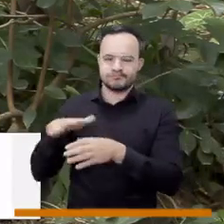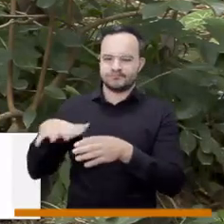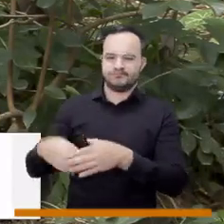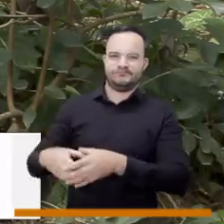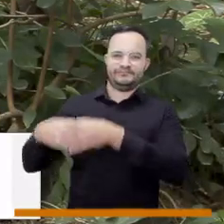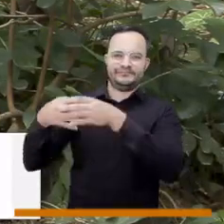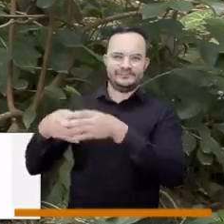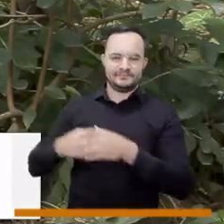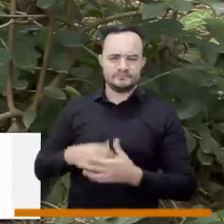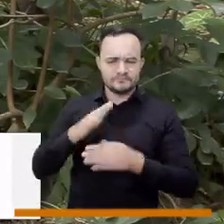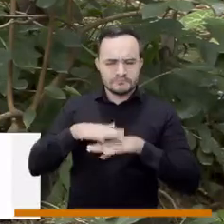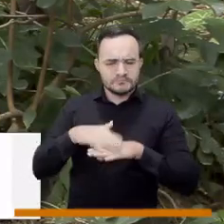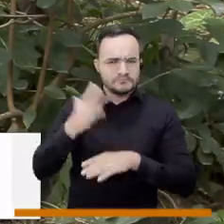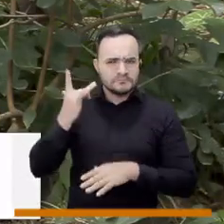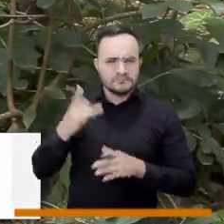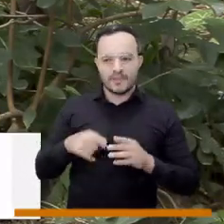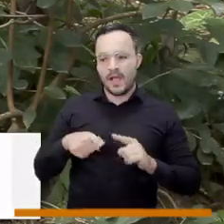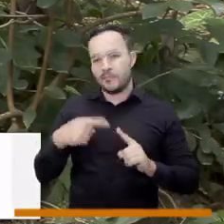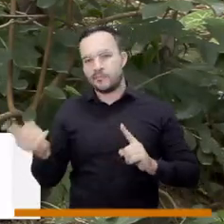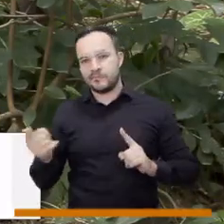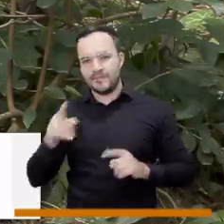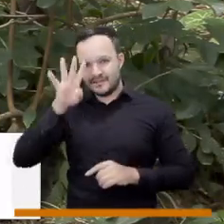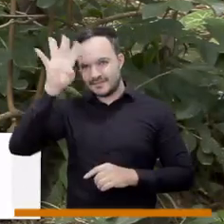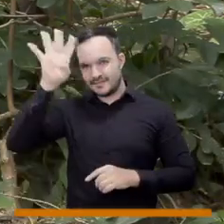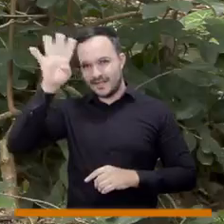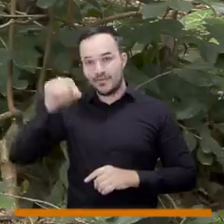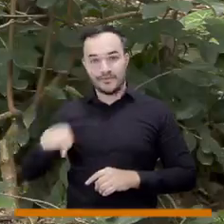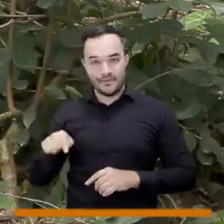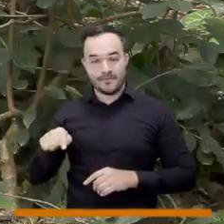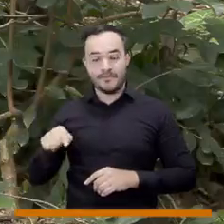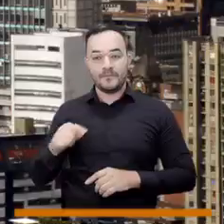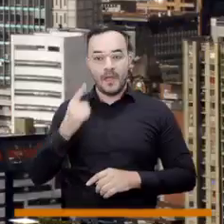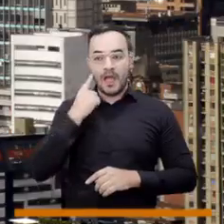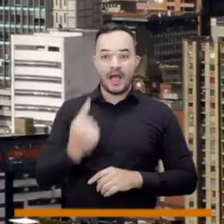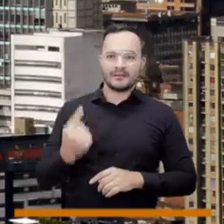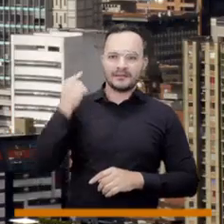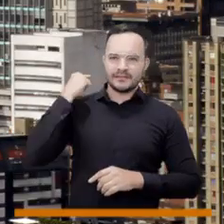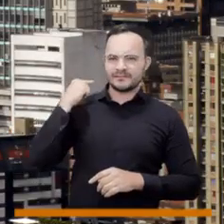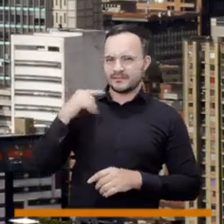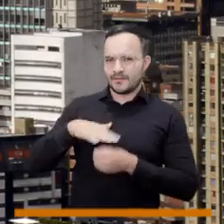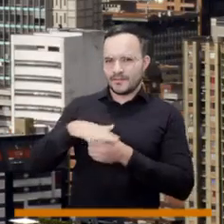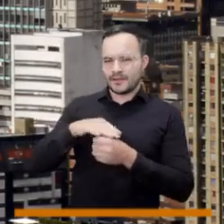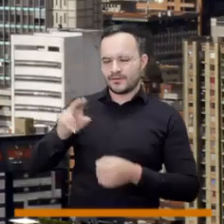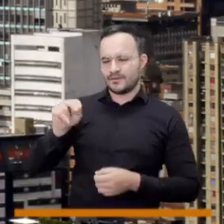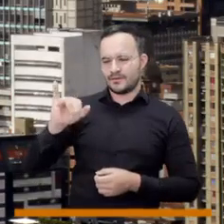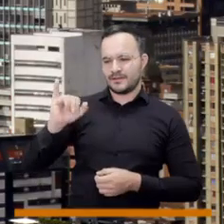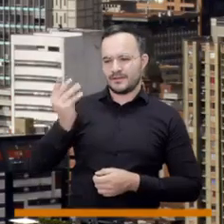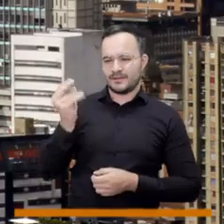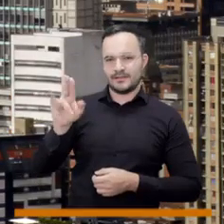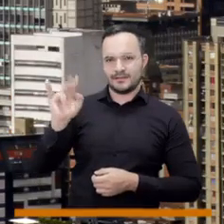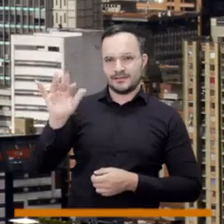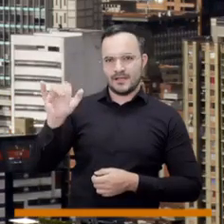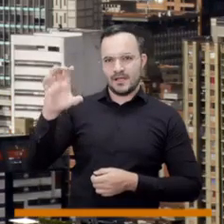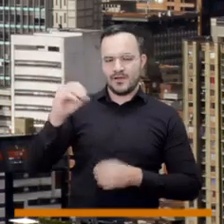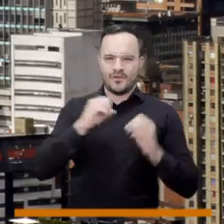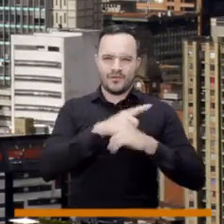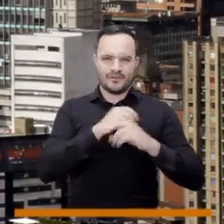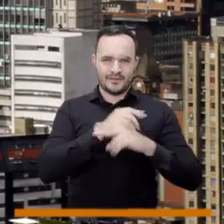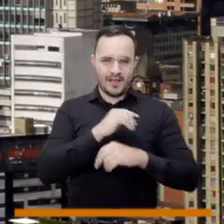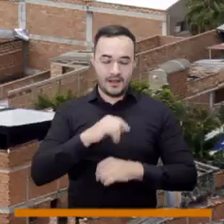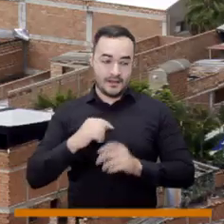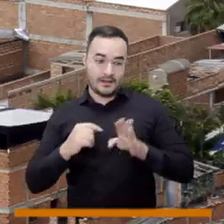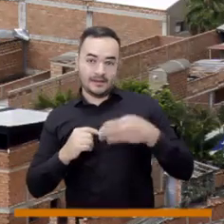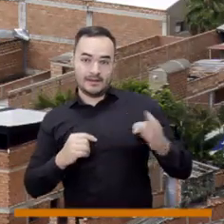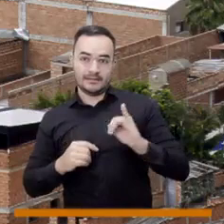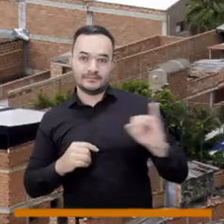porque es que a la derecha tenemos el centro comercial San Diego detrás de nosotros está el barrio niquitao y la avenida Oriental y a la izquierda